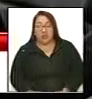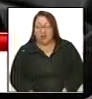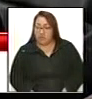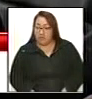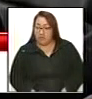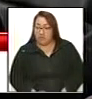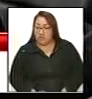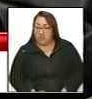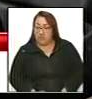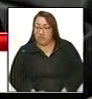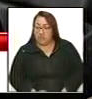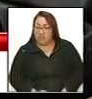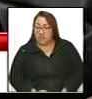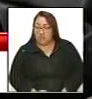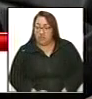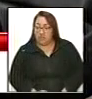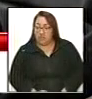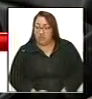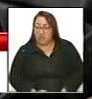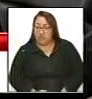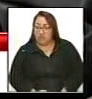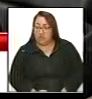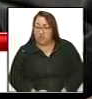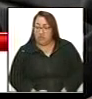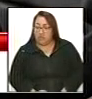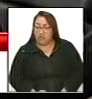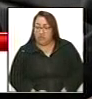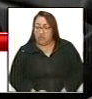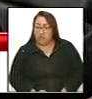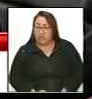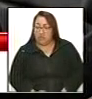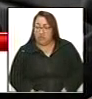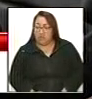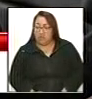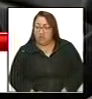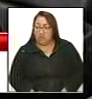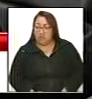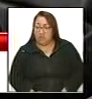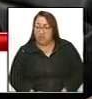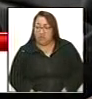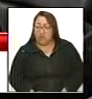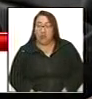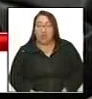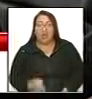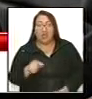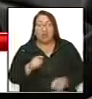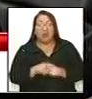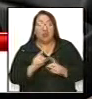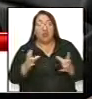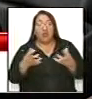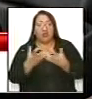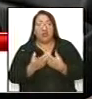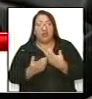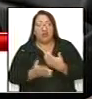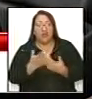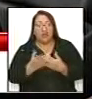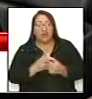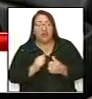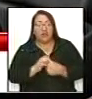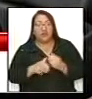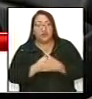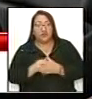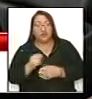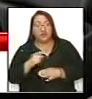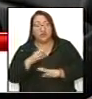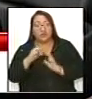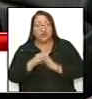estar afectada. Así también como se está implementando el concilia fácil, ¿no? En el ámbito del SAT, en lo que es la protección